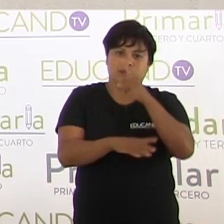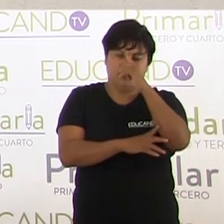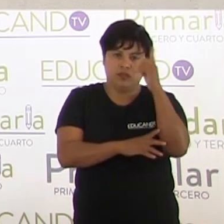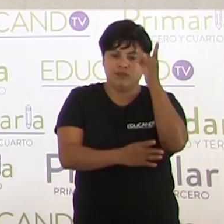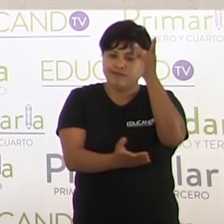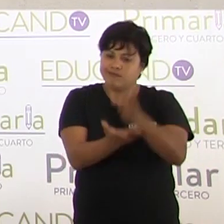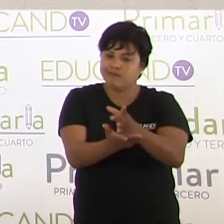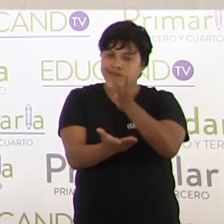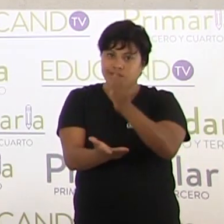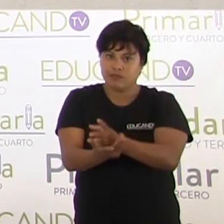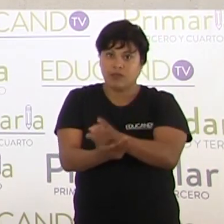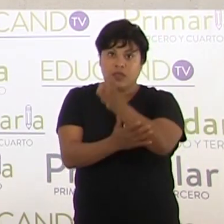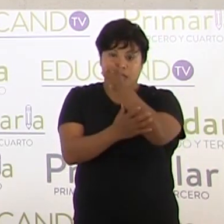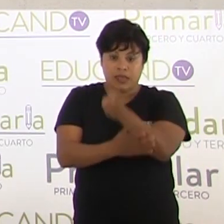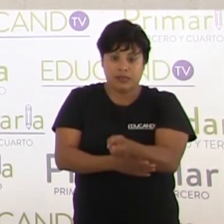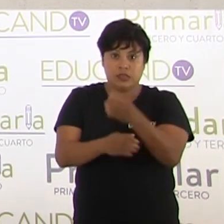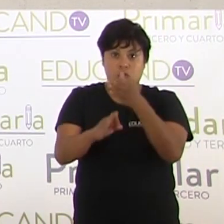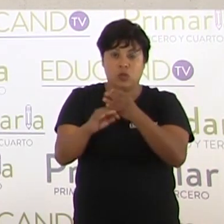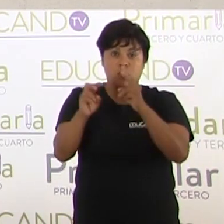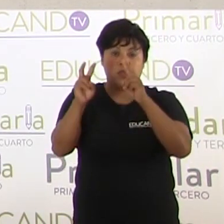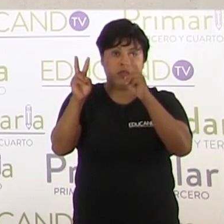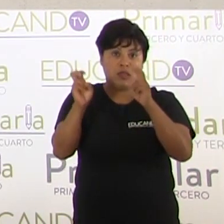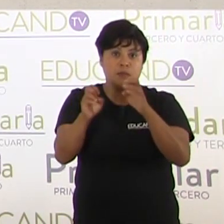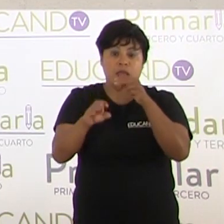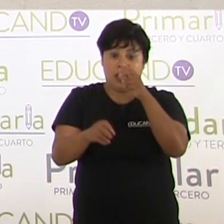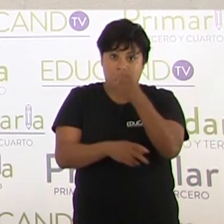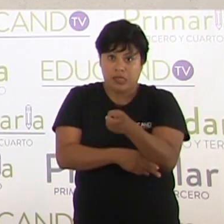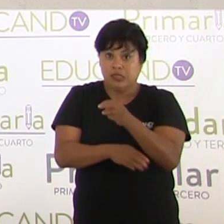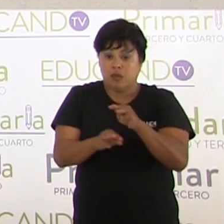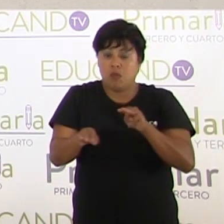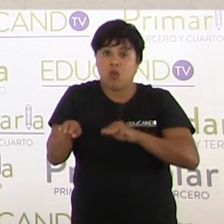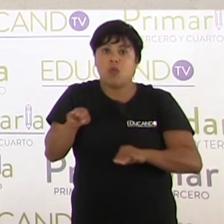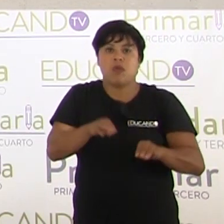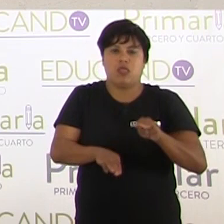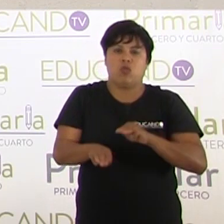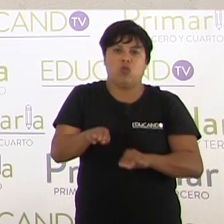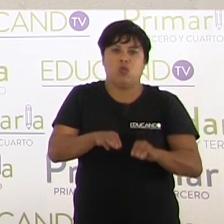En el tema en el movimiento